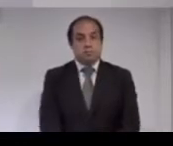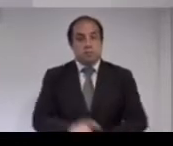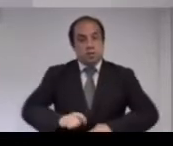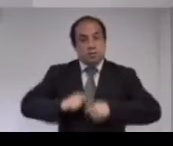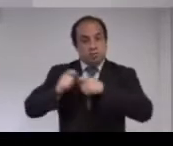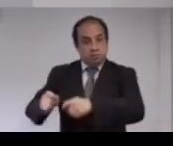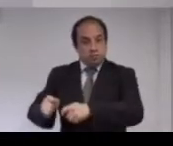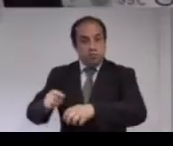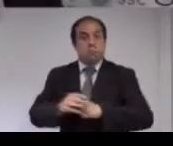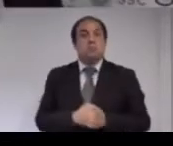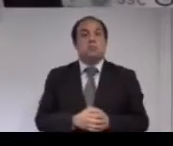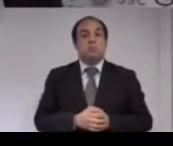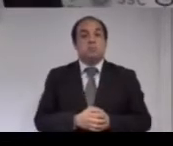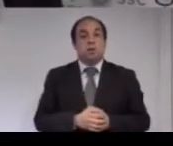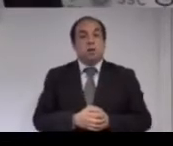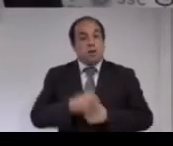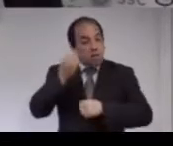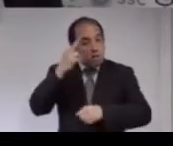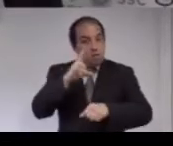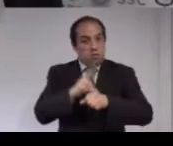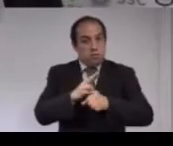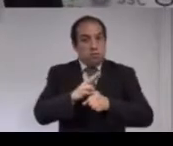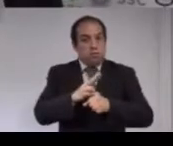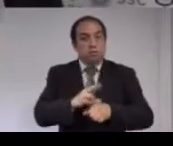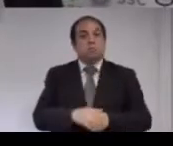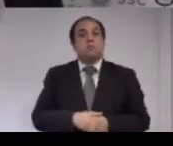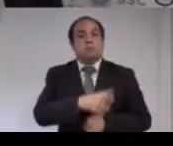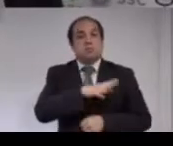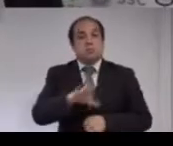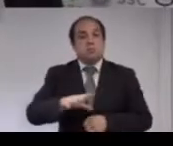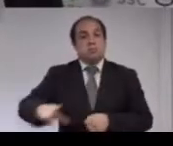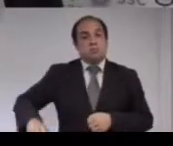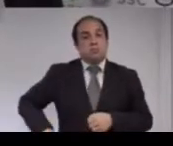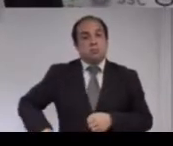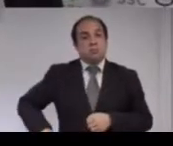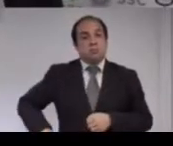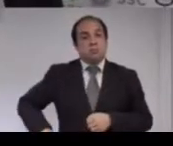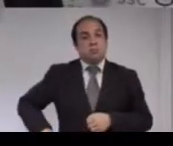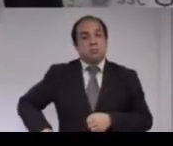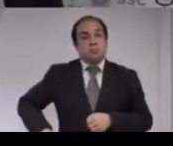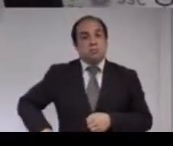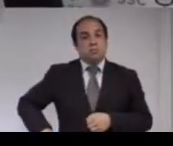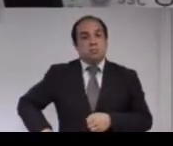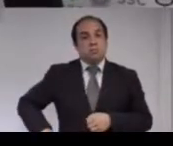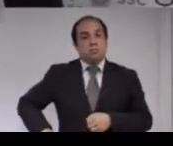Cedo la palabra a la directora general de gobierno,